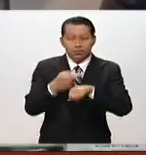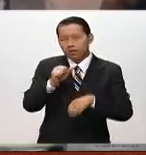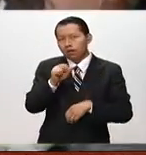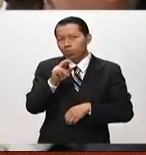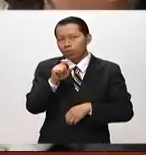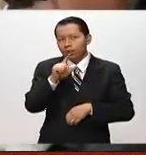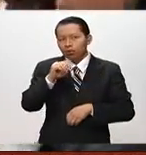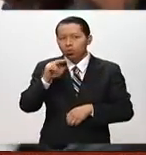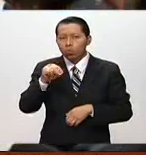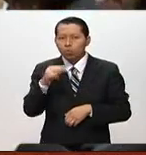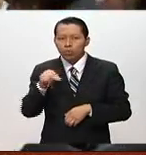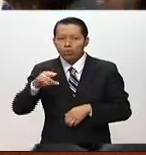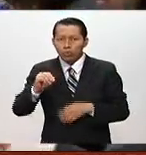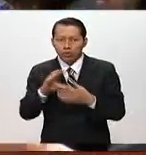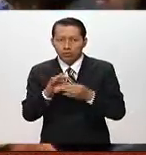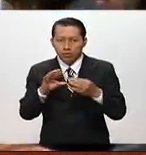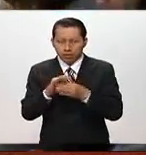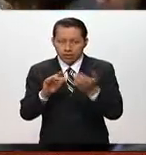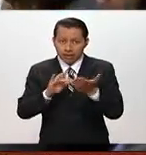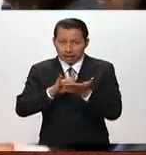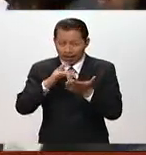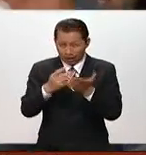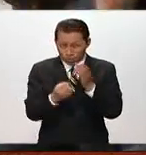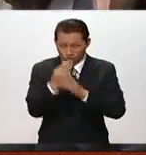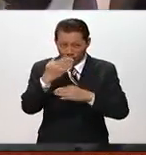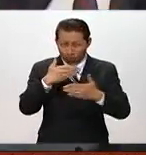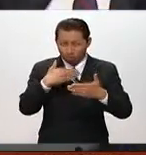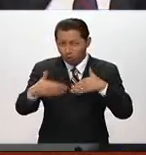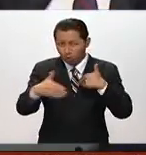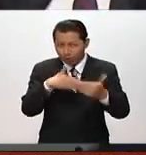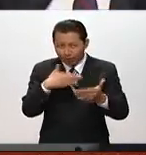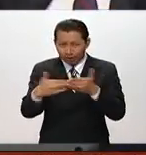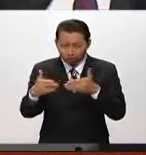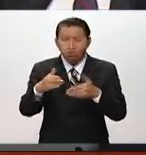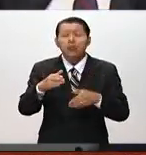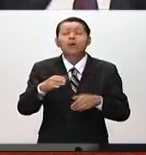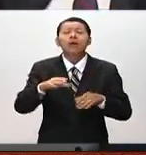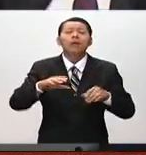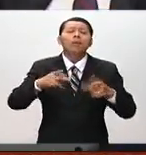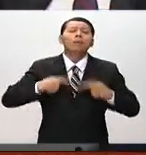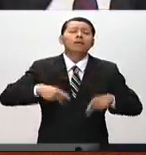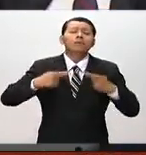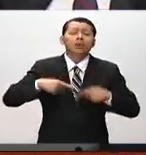que gracias a este nuevo modelo la población podrá superar la pobreza, pero sobre todo la desigualdad.